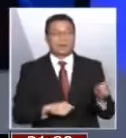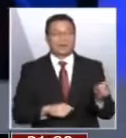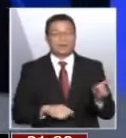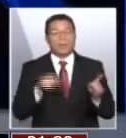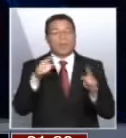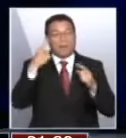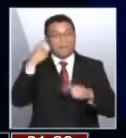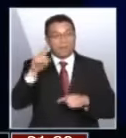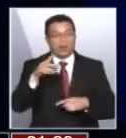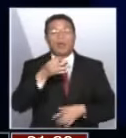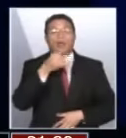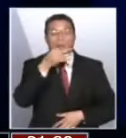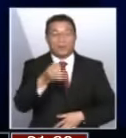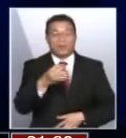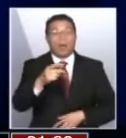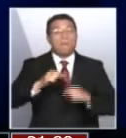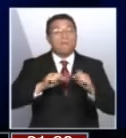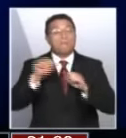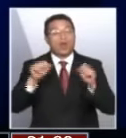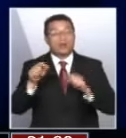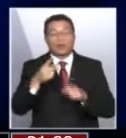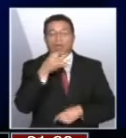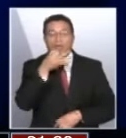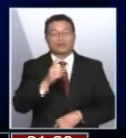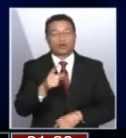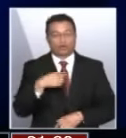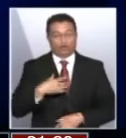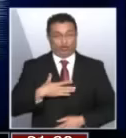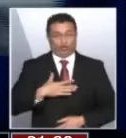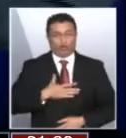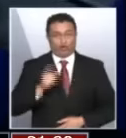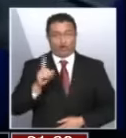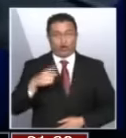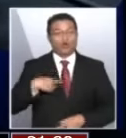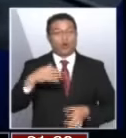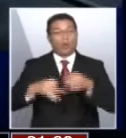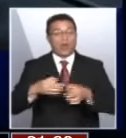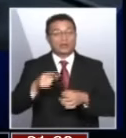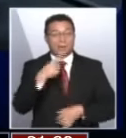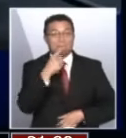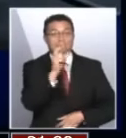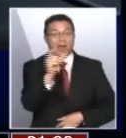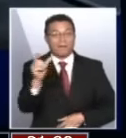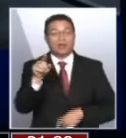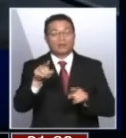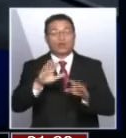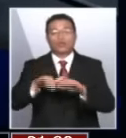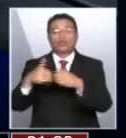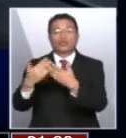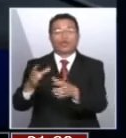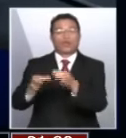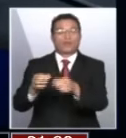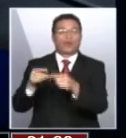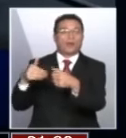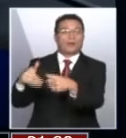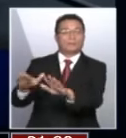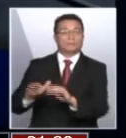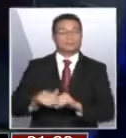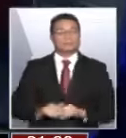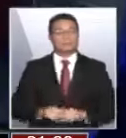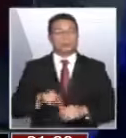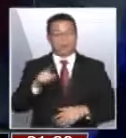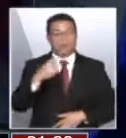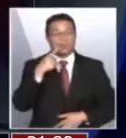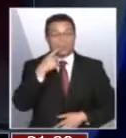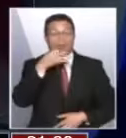la definición política que se esperaba no llegó. Con la frase "yo no soy juez", Sebastián Piñera dejó todo en manos de tribunales. Omitió así